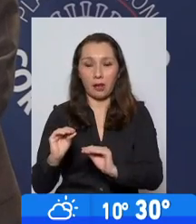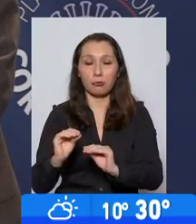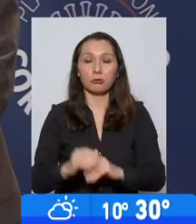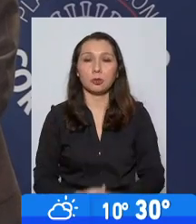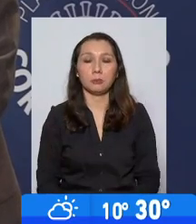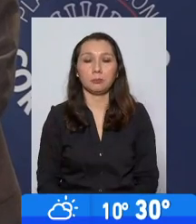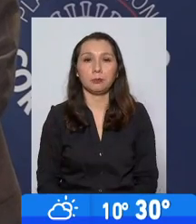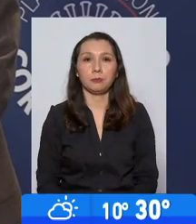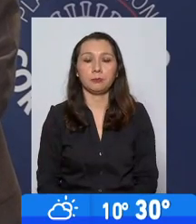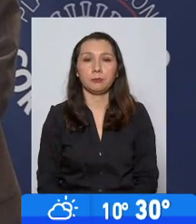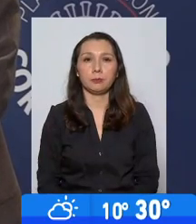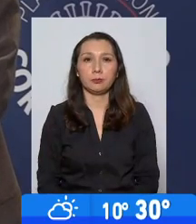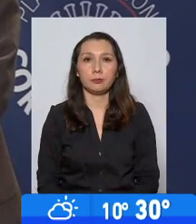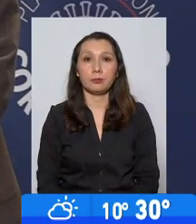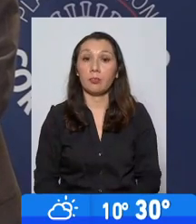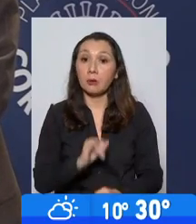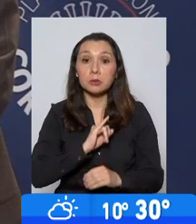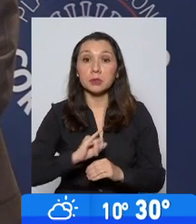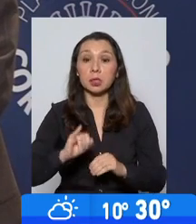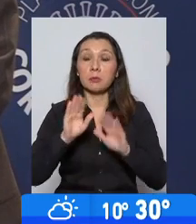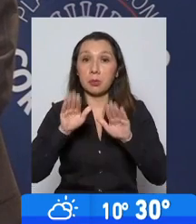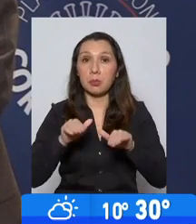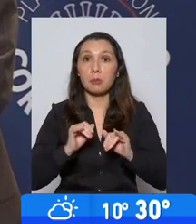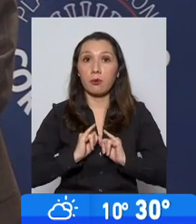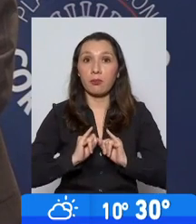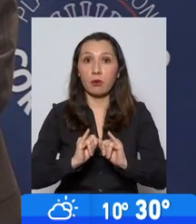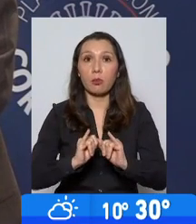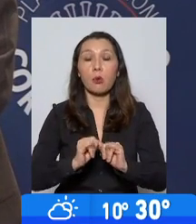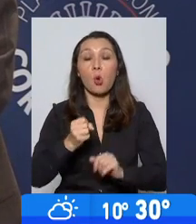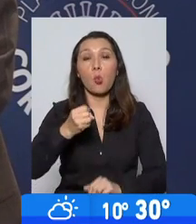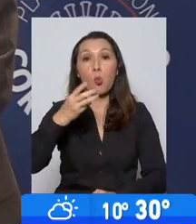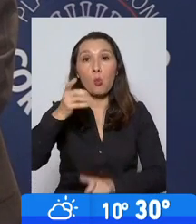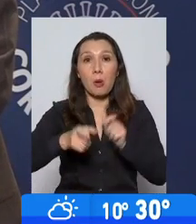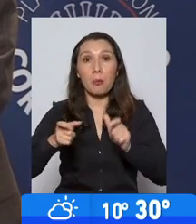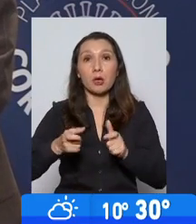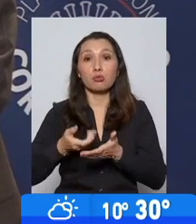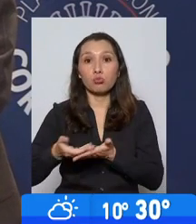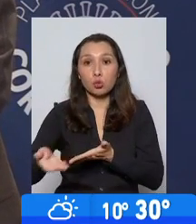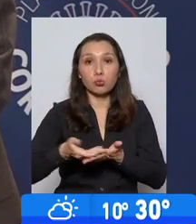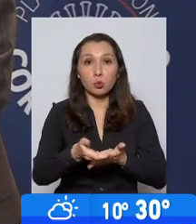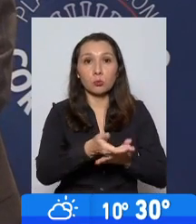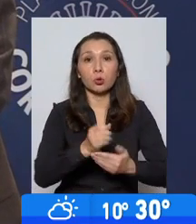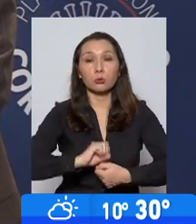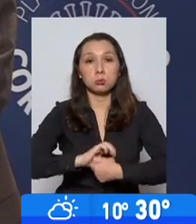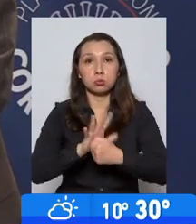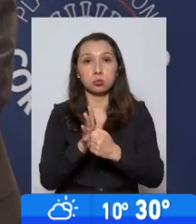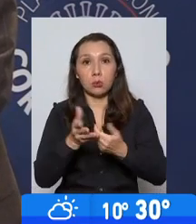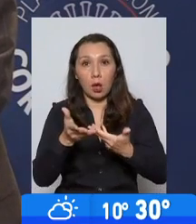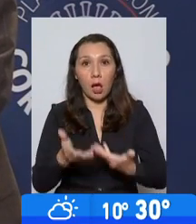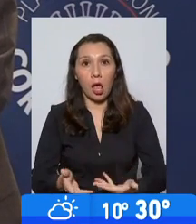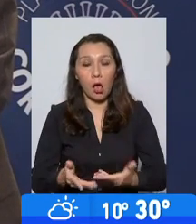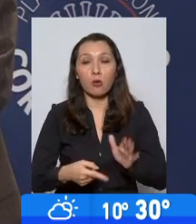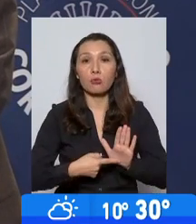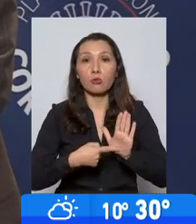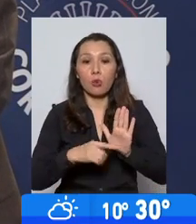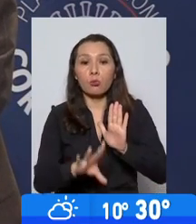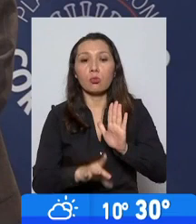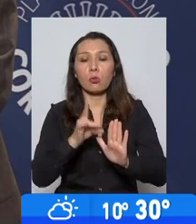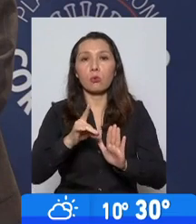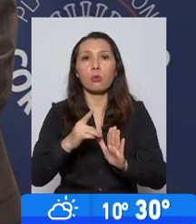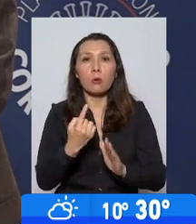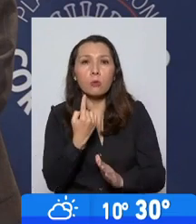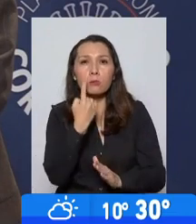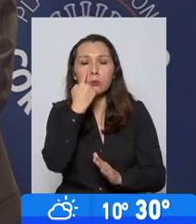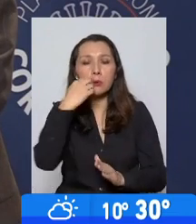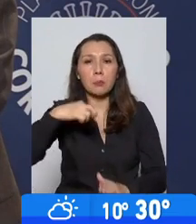Yendo a lo de siempre, la cifra de contagiados de coronavirus demostrados por PCR